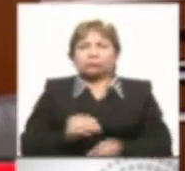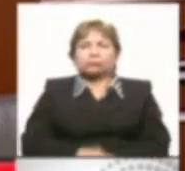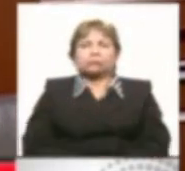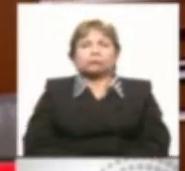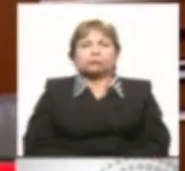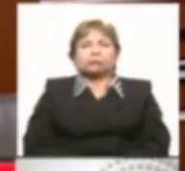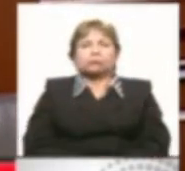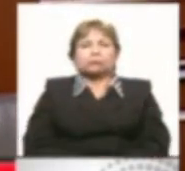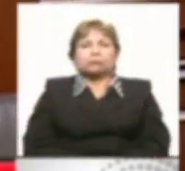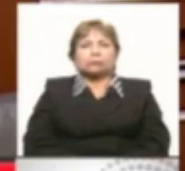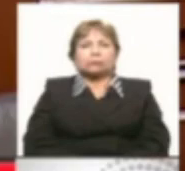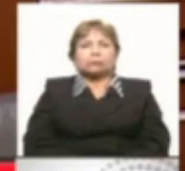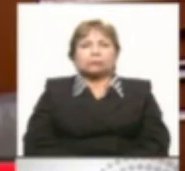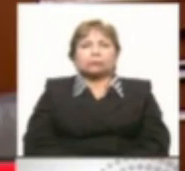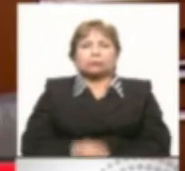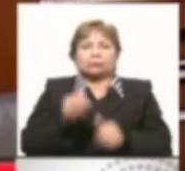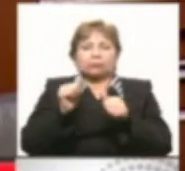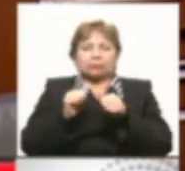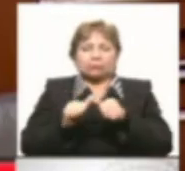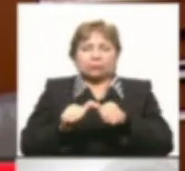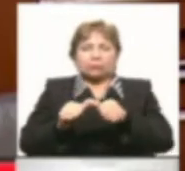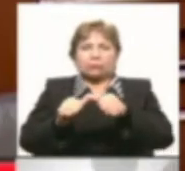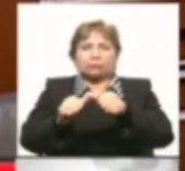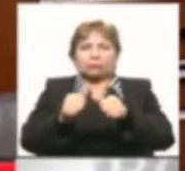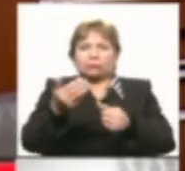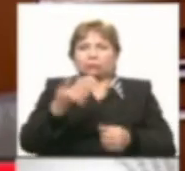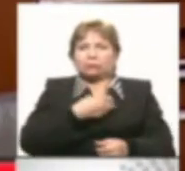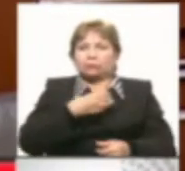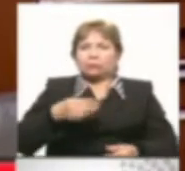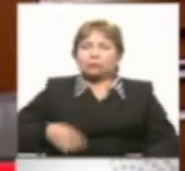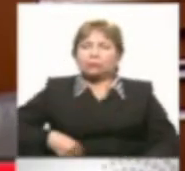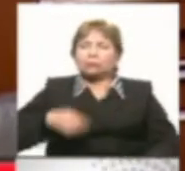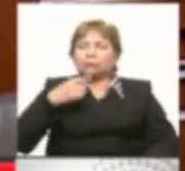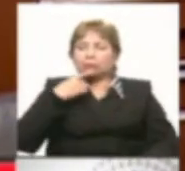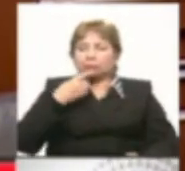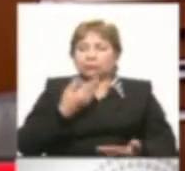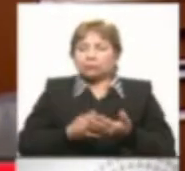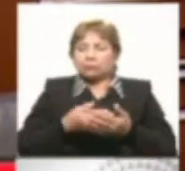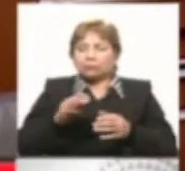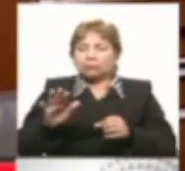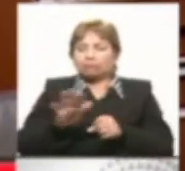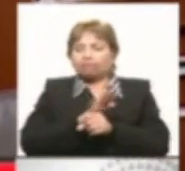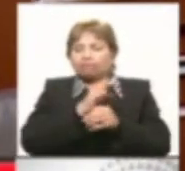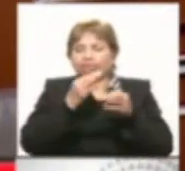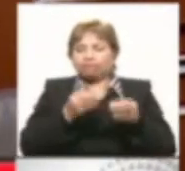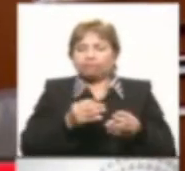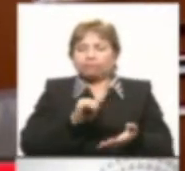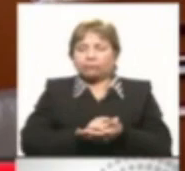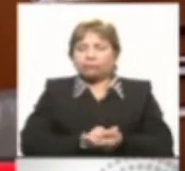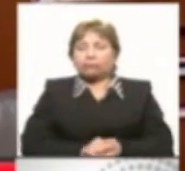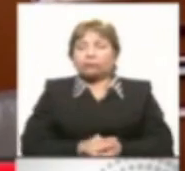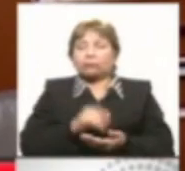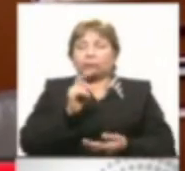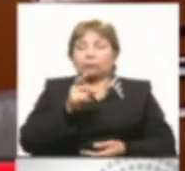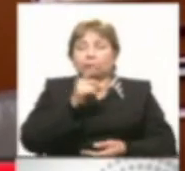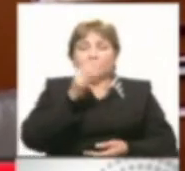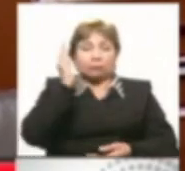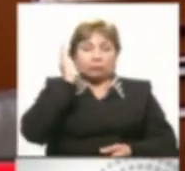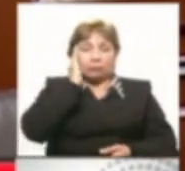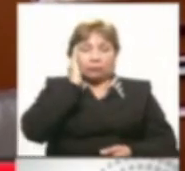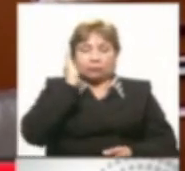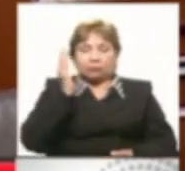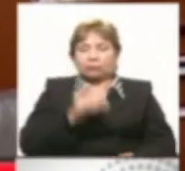antecedentes, su permanencia en el gabinete es insostenible y usted lo